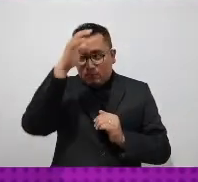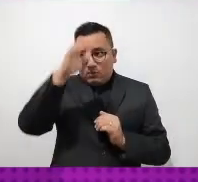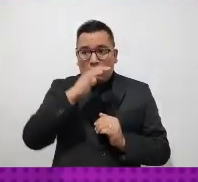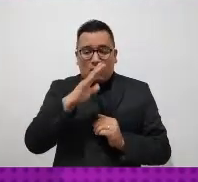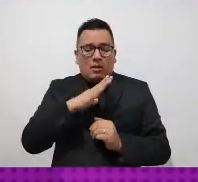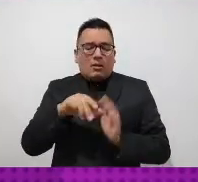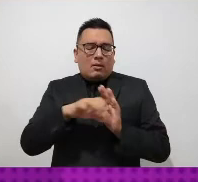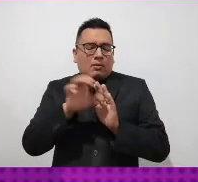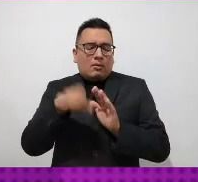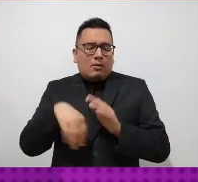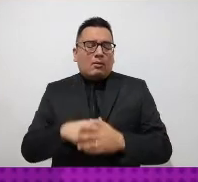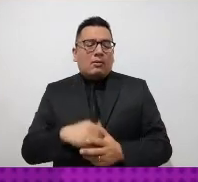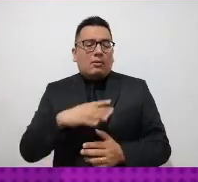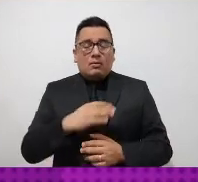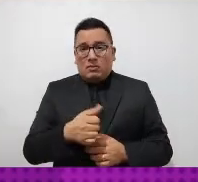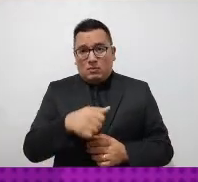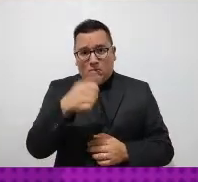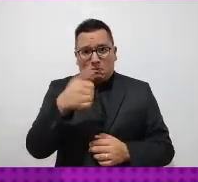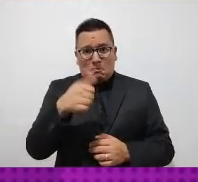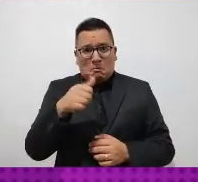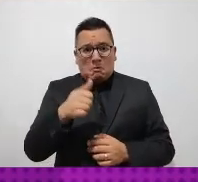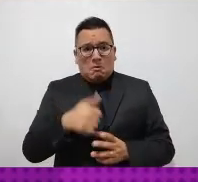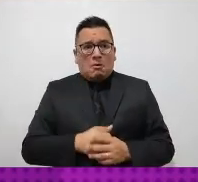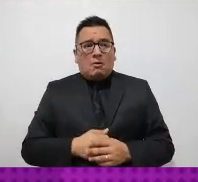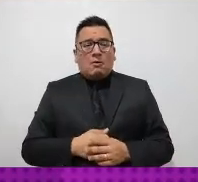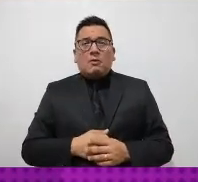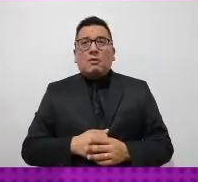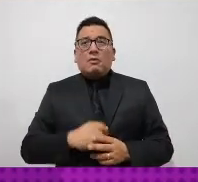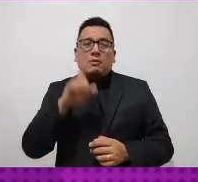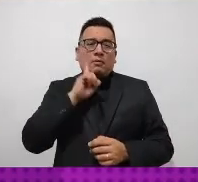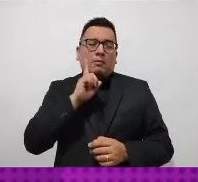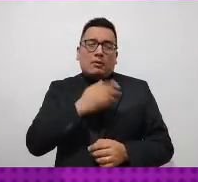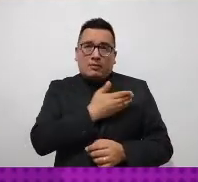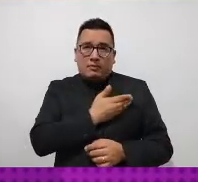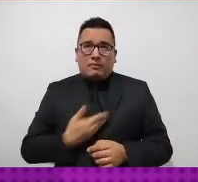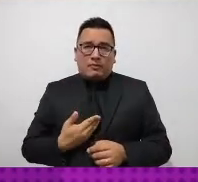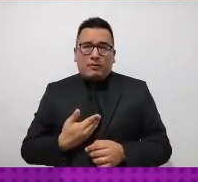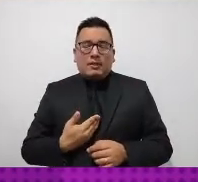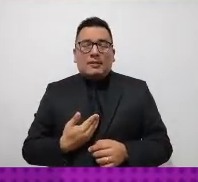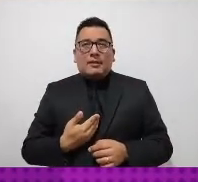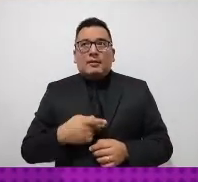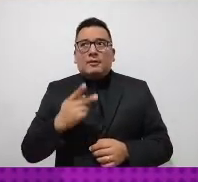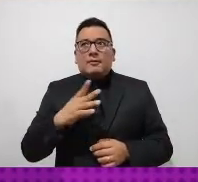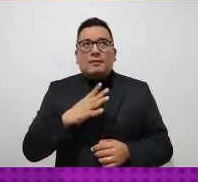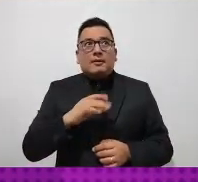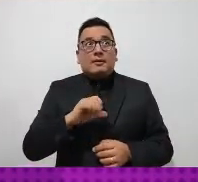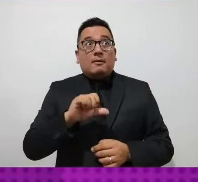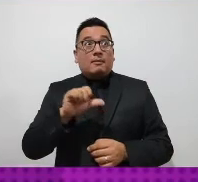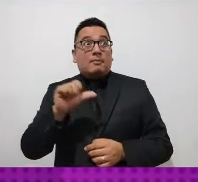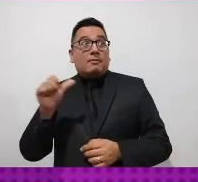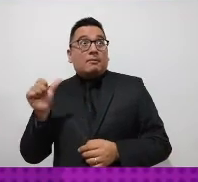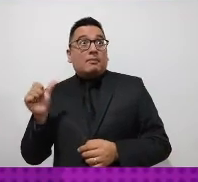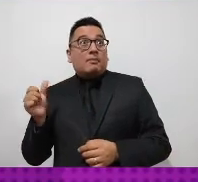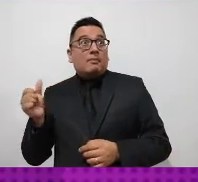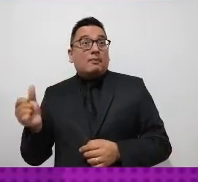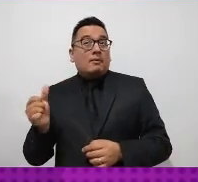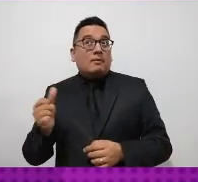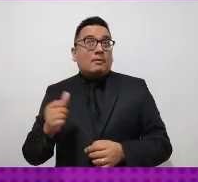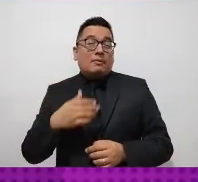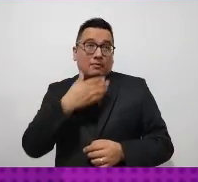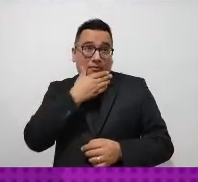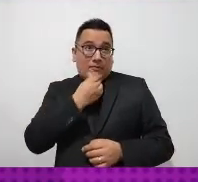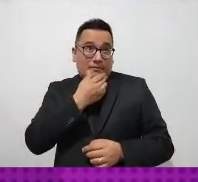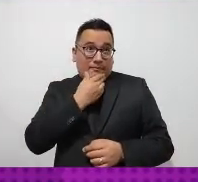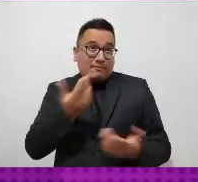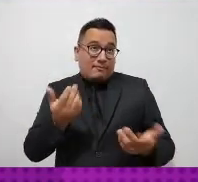Coahuila. Por ejemplo, son 11 alcaldesas y el resto de los 38 municipios son hombres. Pero cuando hablamos de ayuntamientos